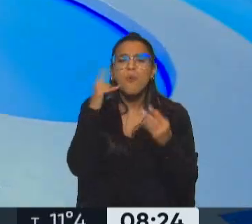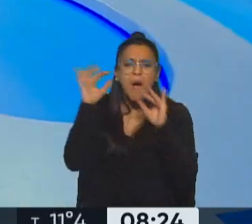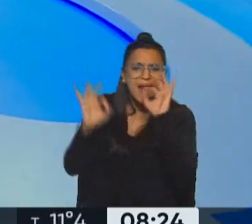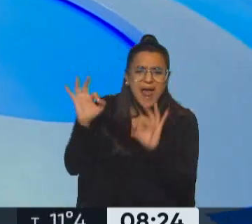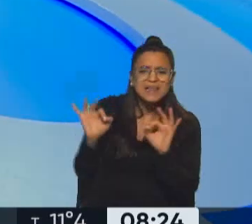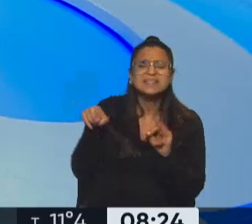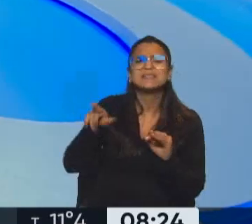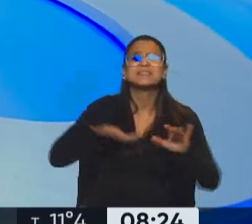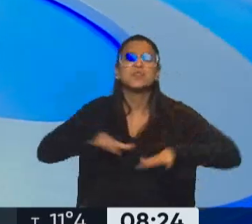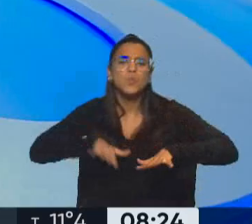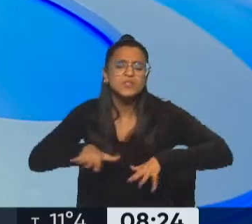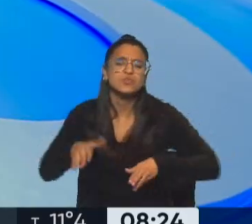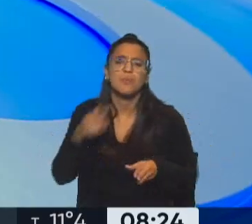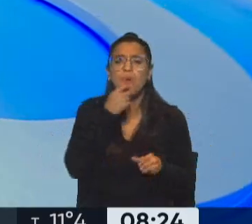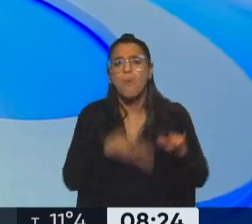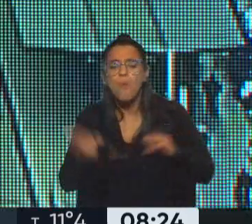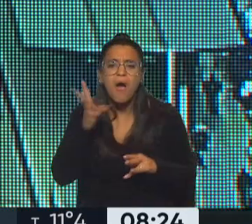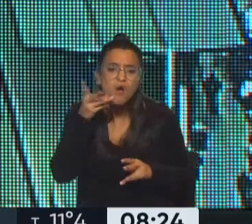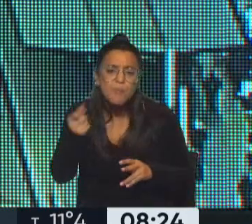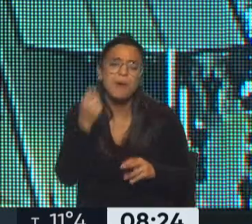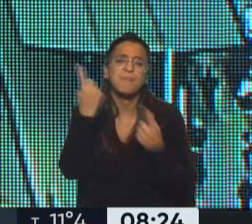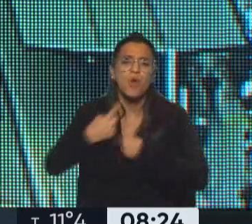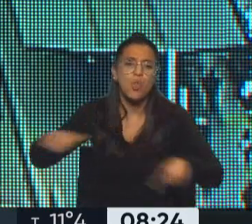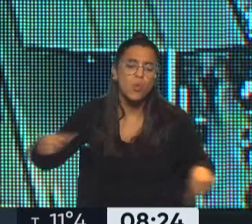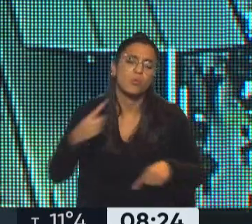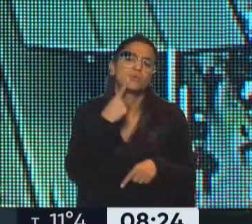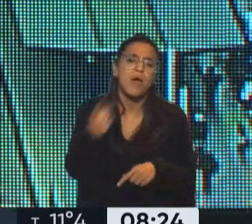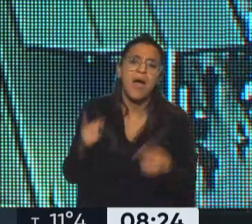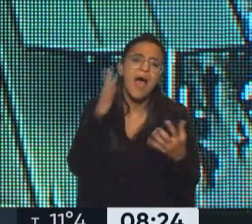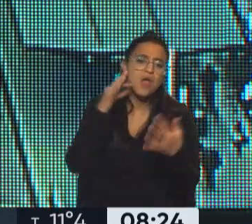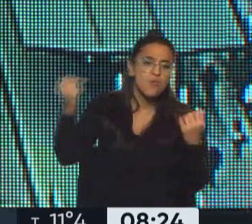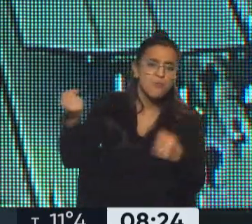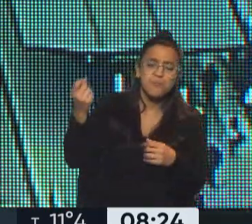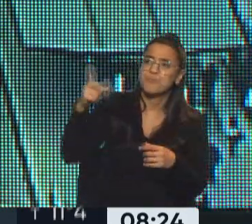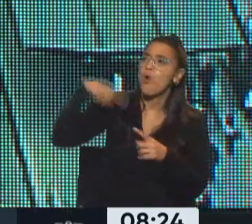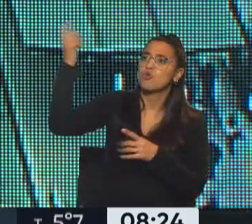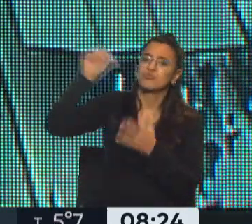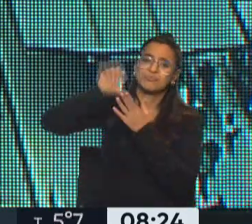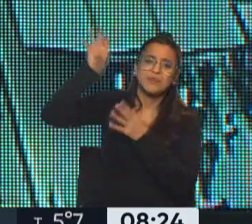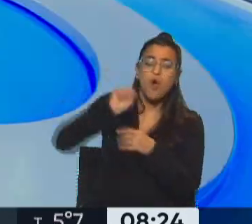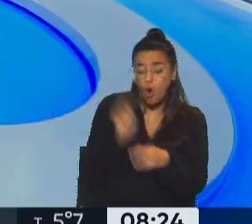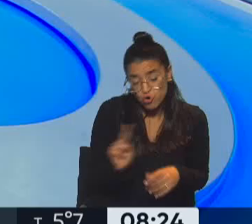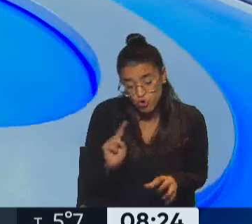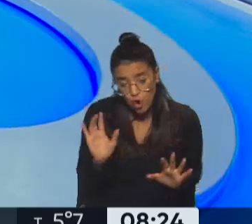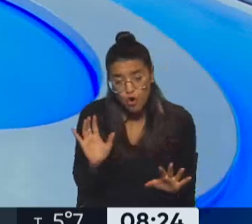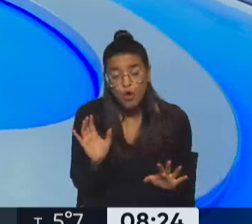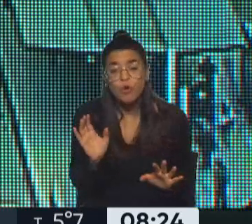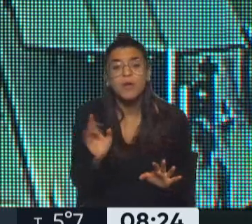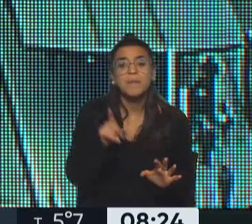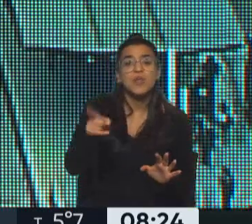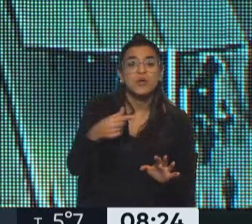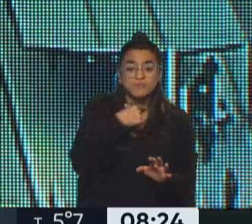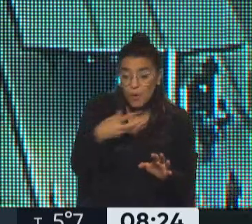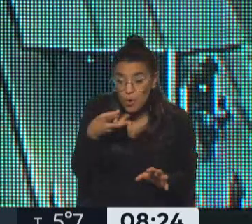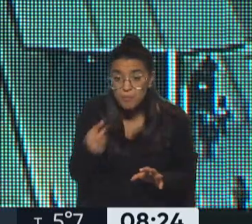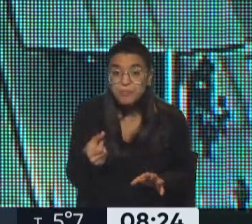esta situación, ¿no? El hecho de, por ejemplo, ir a comprar un producto que tal vez tiene algún insumo importado o no, y que quien lo va a